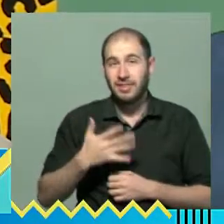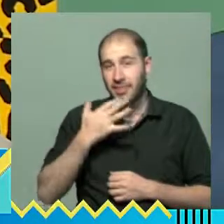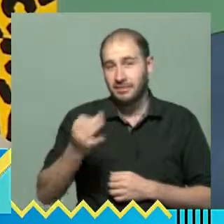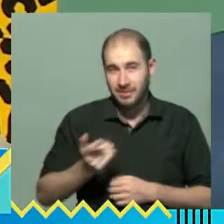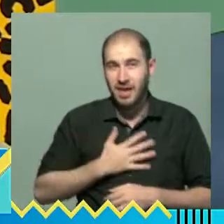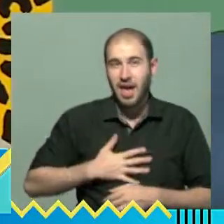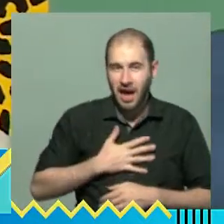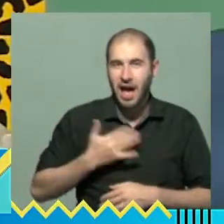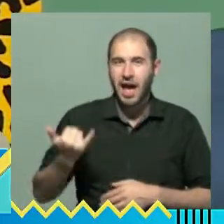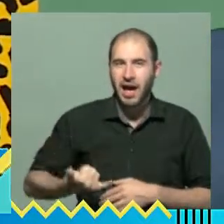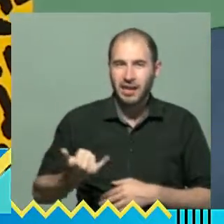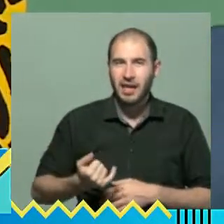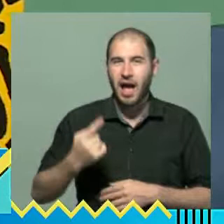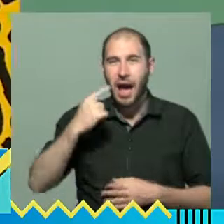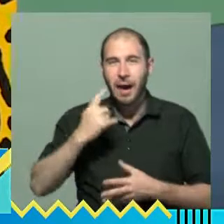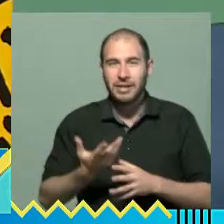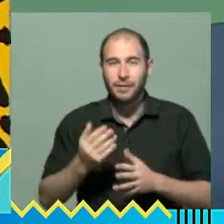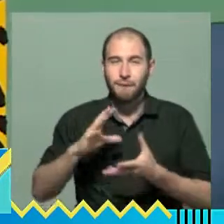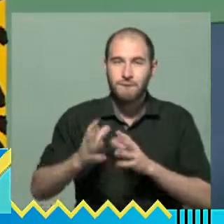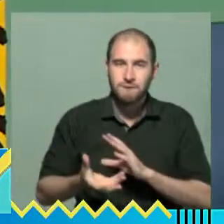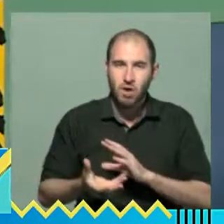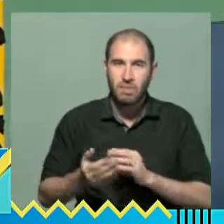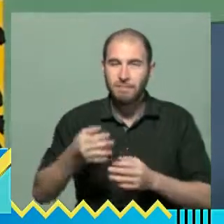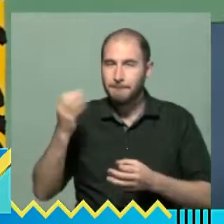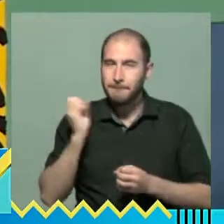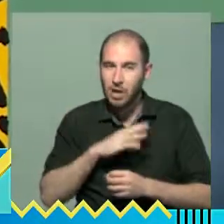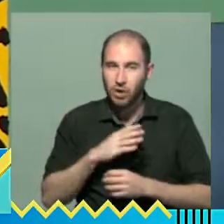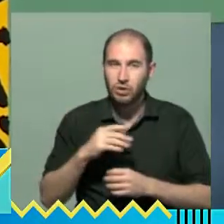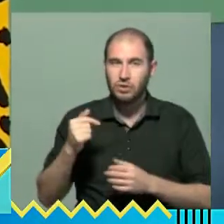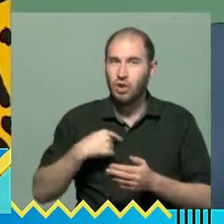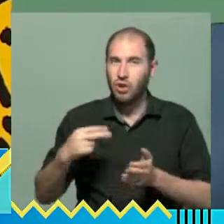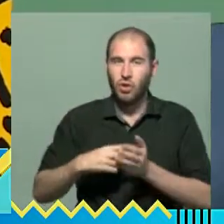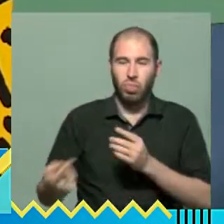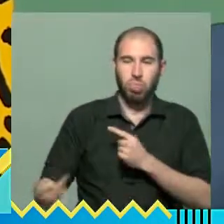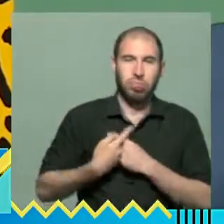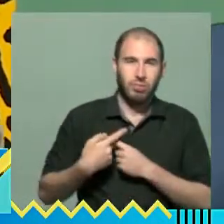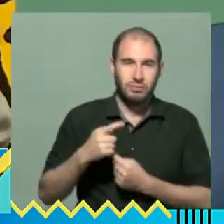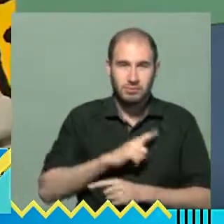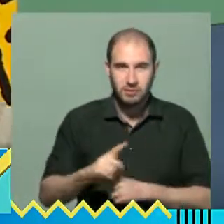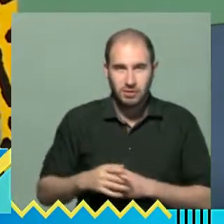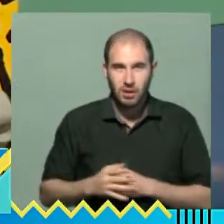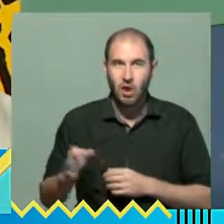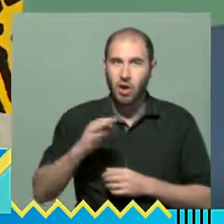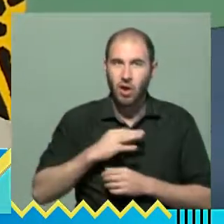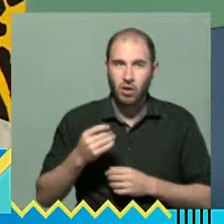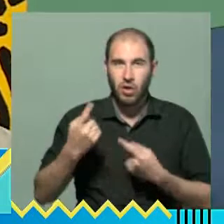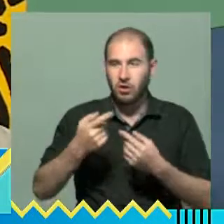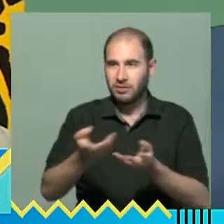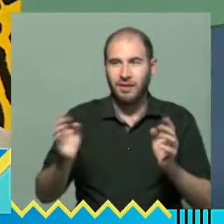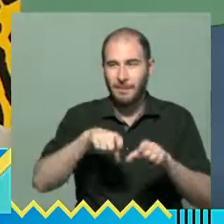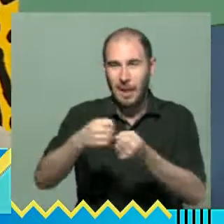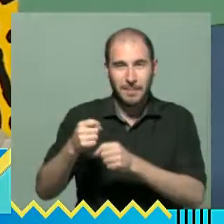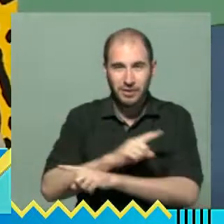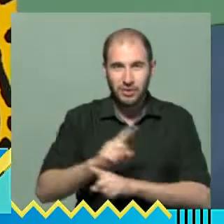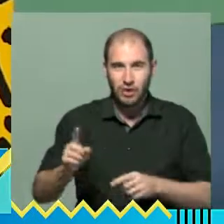efectivamente me está pasando, ¿cuál es la forma más apropiada para no hacerme pelota a mí mismo, ni destruir lo que tengo